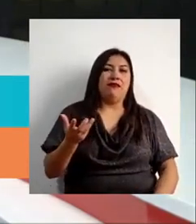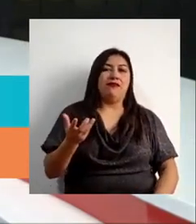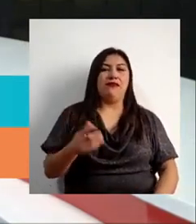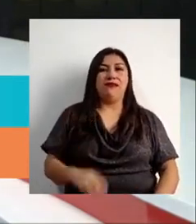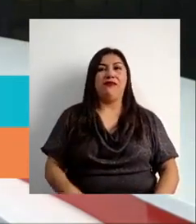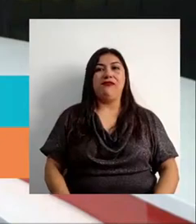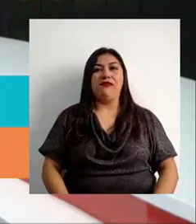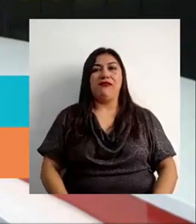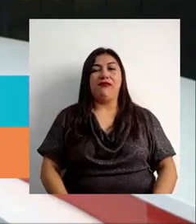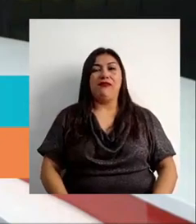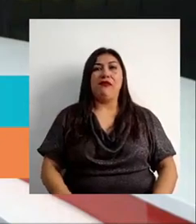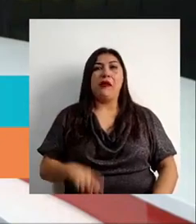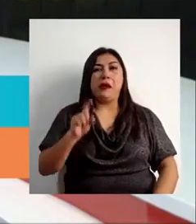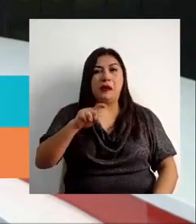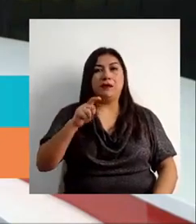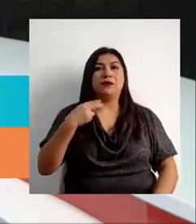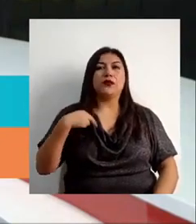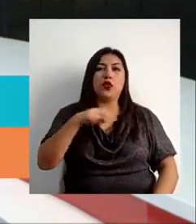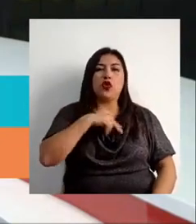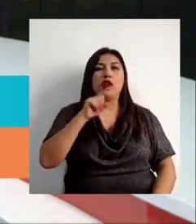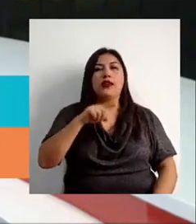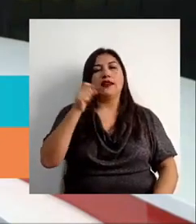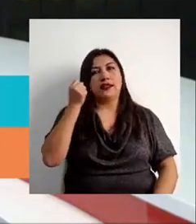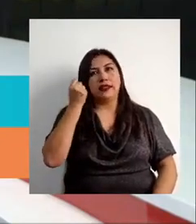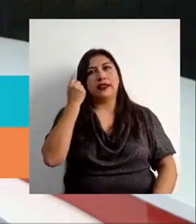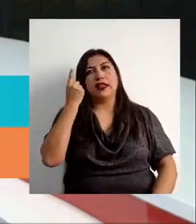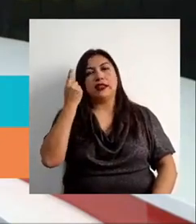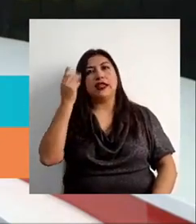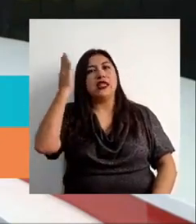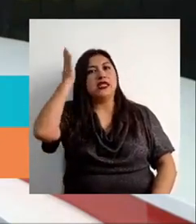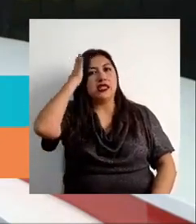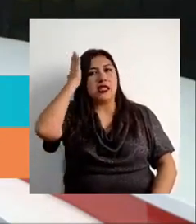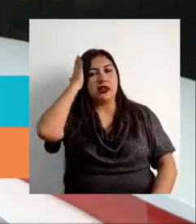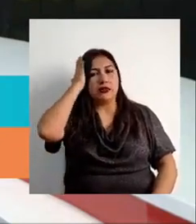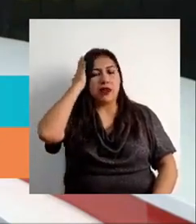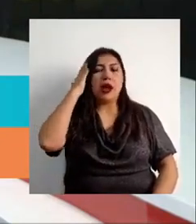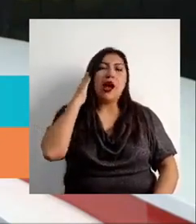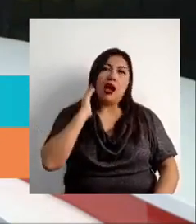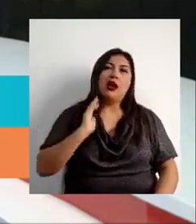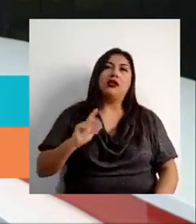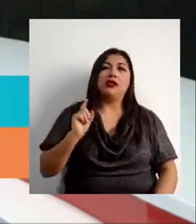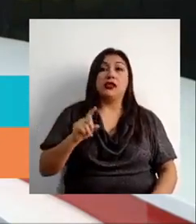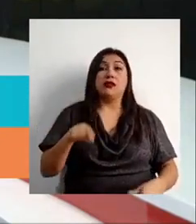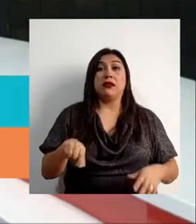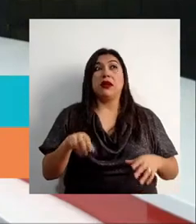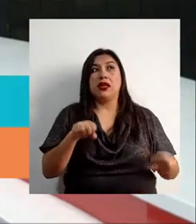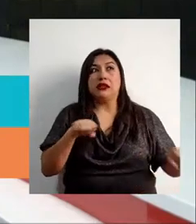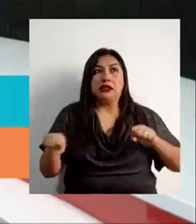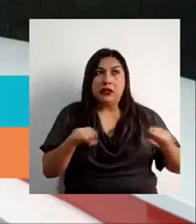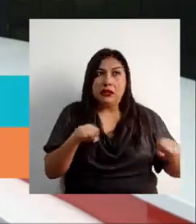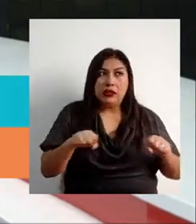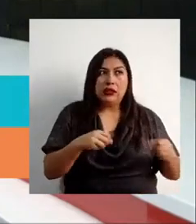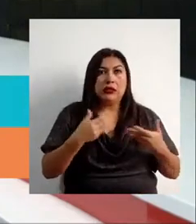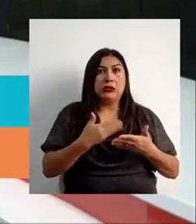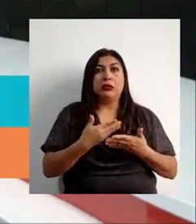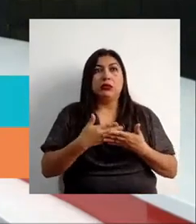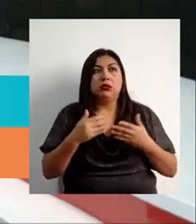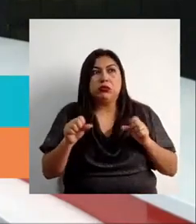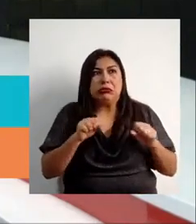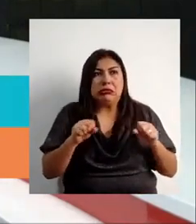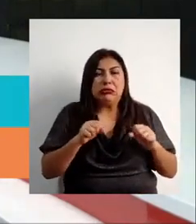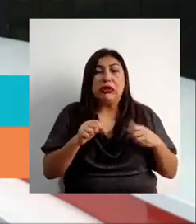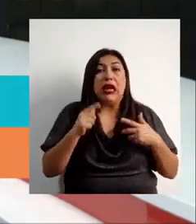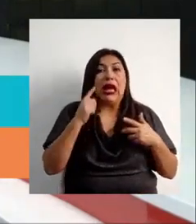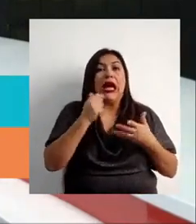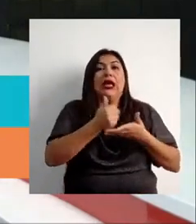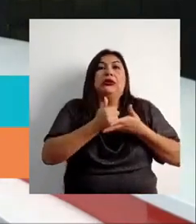que tener conciencia de tomar muy en serio el tema de los simulacros, porque esto va a salvar vidas.